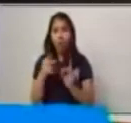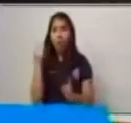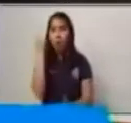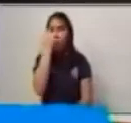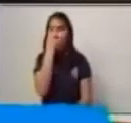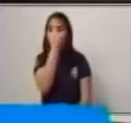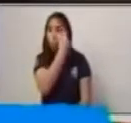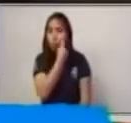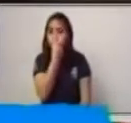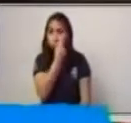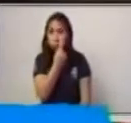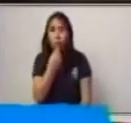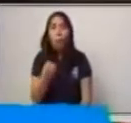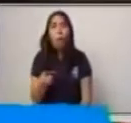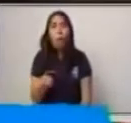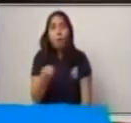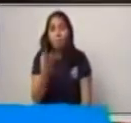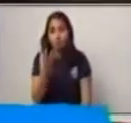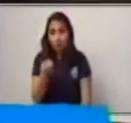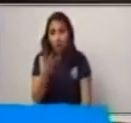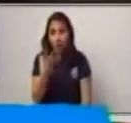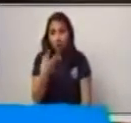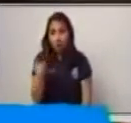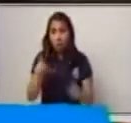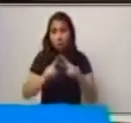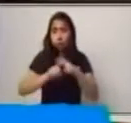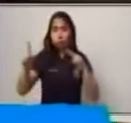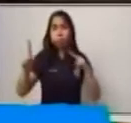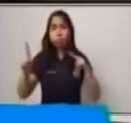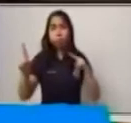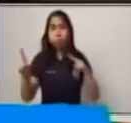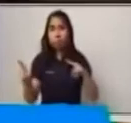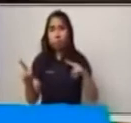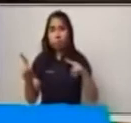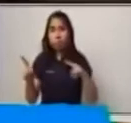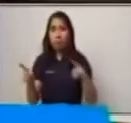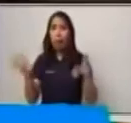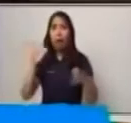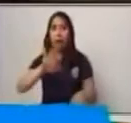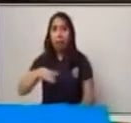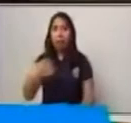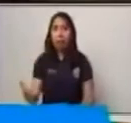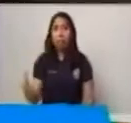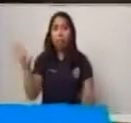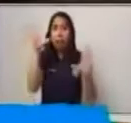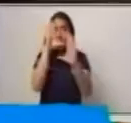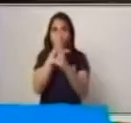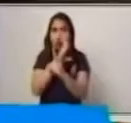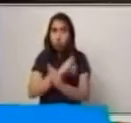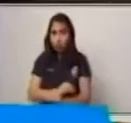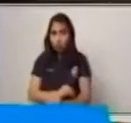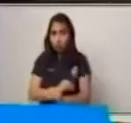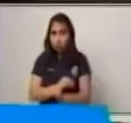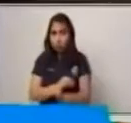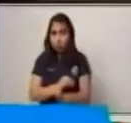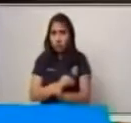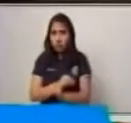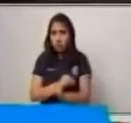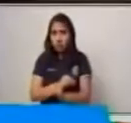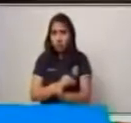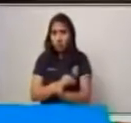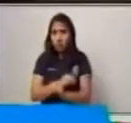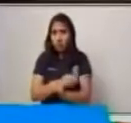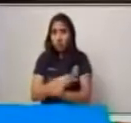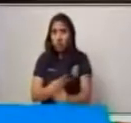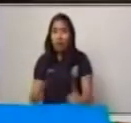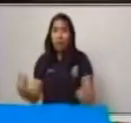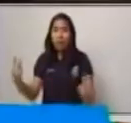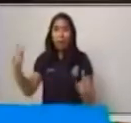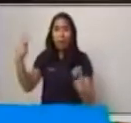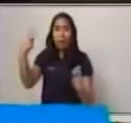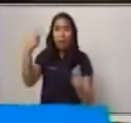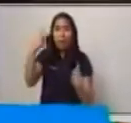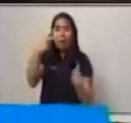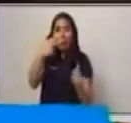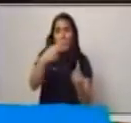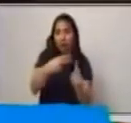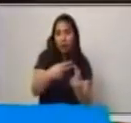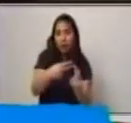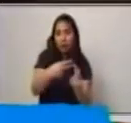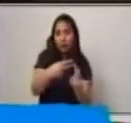Vamos a ver nuevamente nuestro cuadro de análisis sintáctico y vamos a ir desglosando la